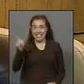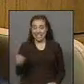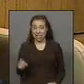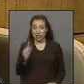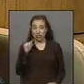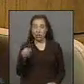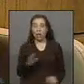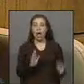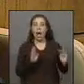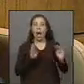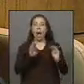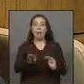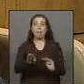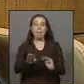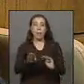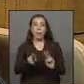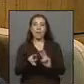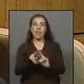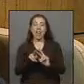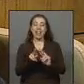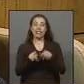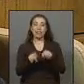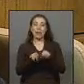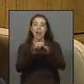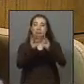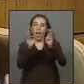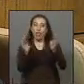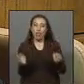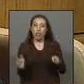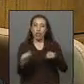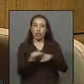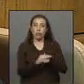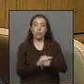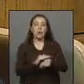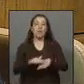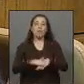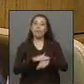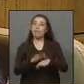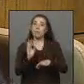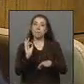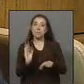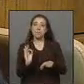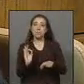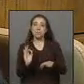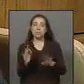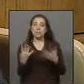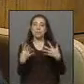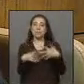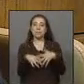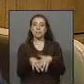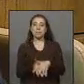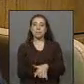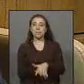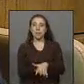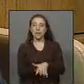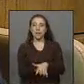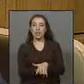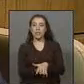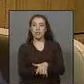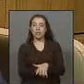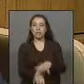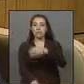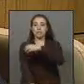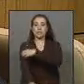apoyo que le ha dado a este túnel, que es fundamental en la integración de la región de